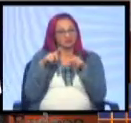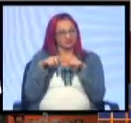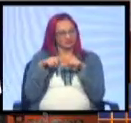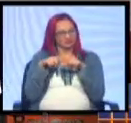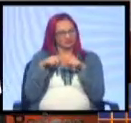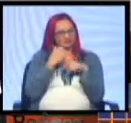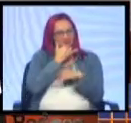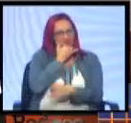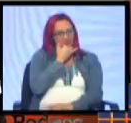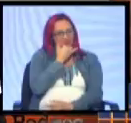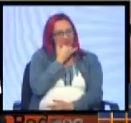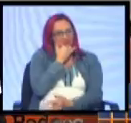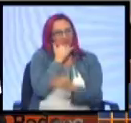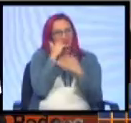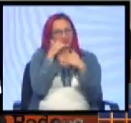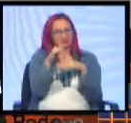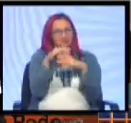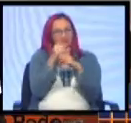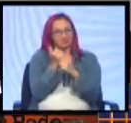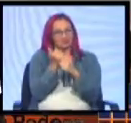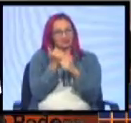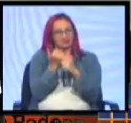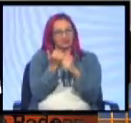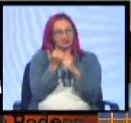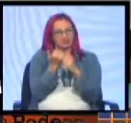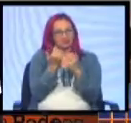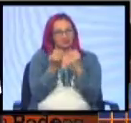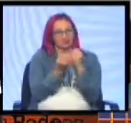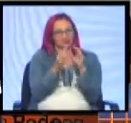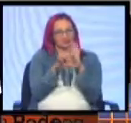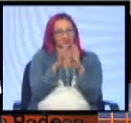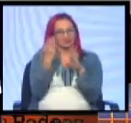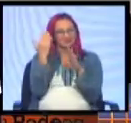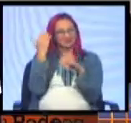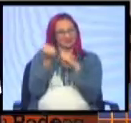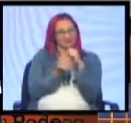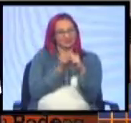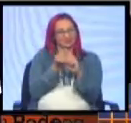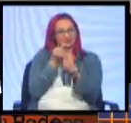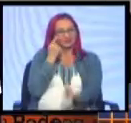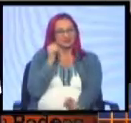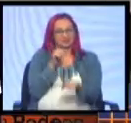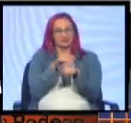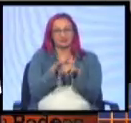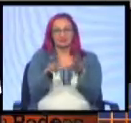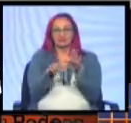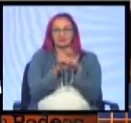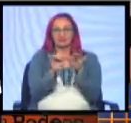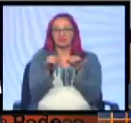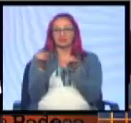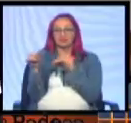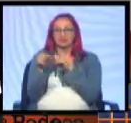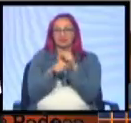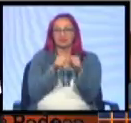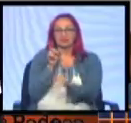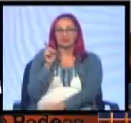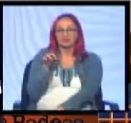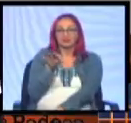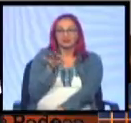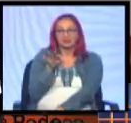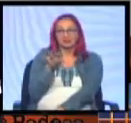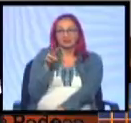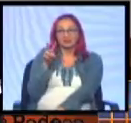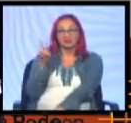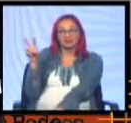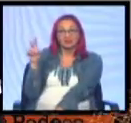Que esa limitación que hace el legislador desde hace muchos años, desde que emite la ley de juegos en el año